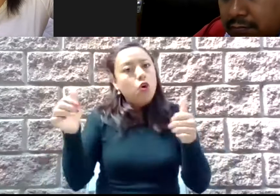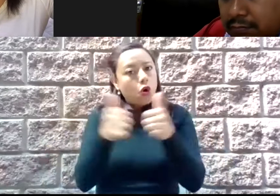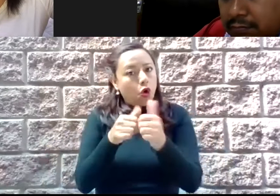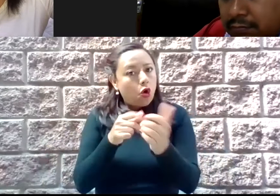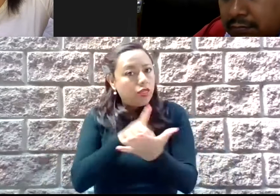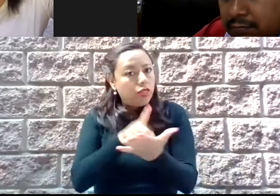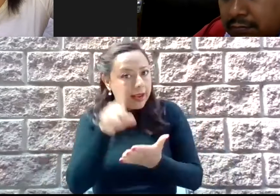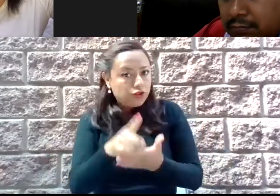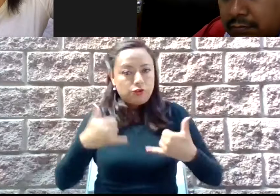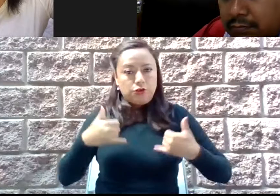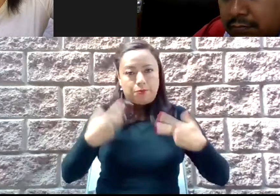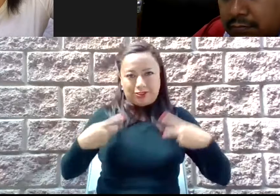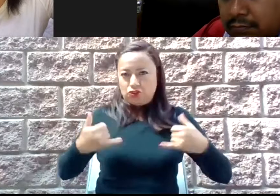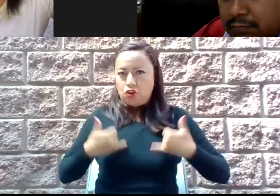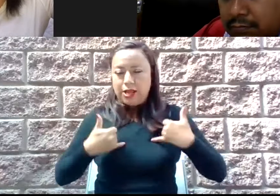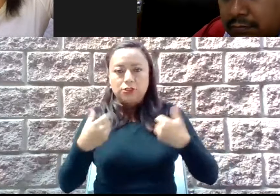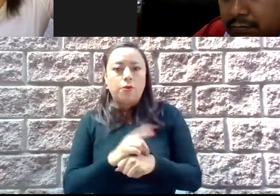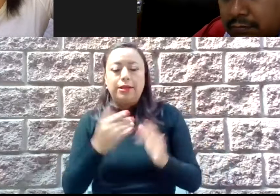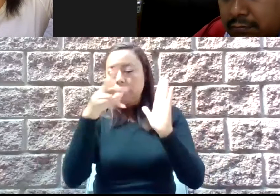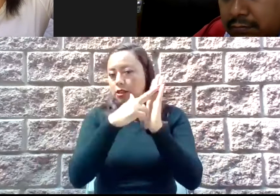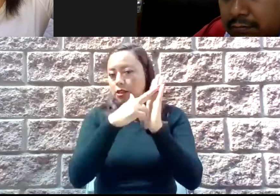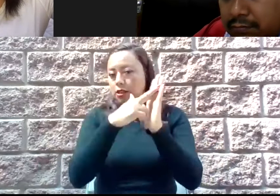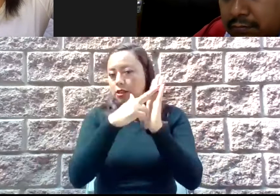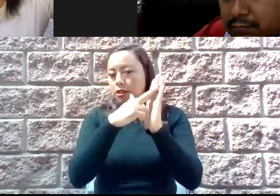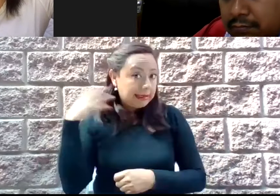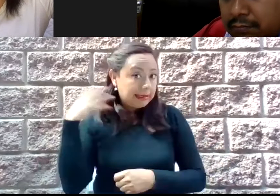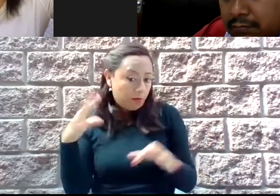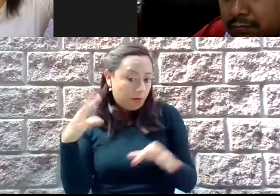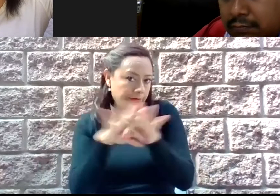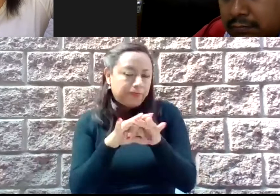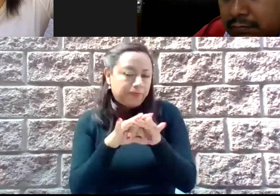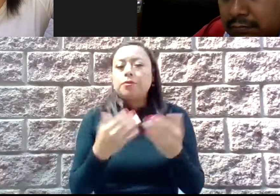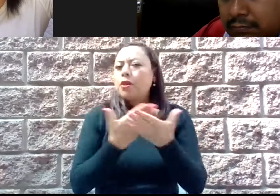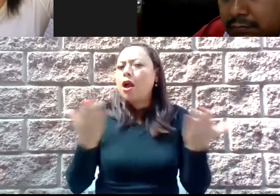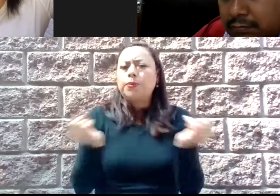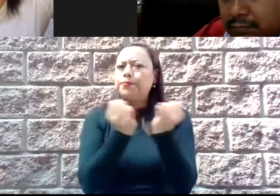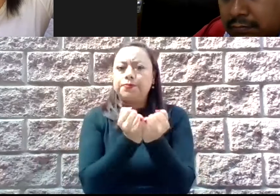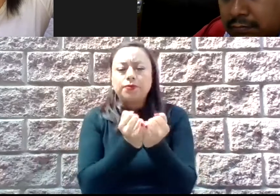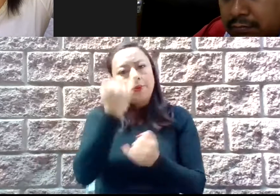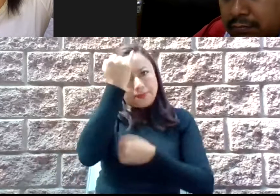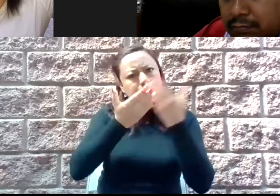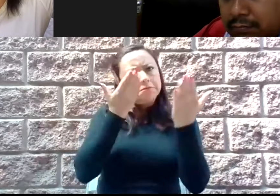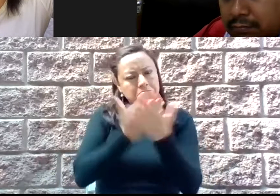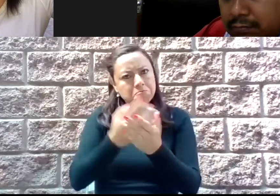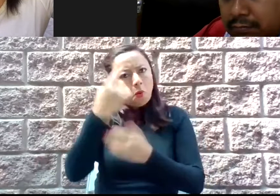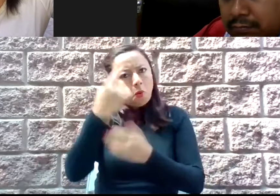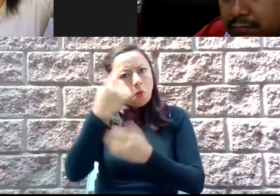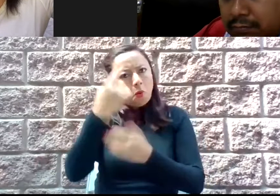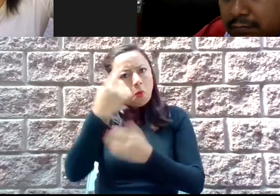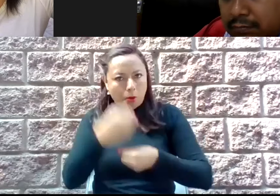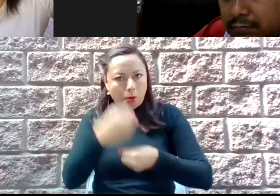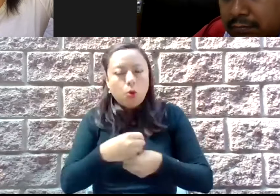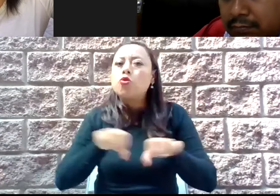del marco jurídico que observa esta convención. Adicionalmente, se razona que esta iniciativa es congruente también con la reforma